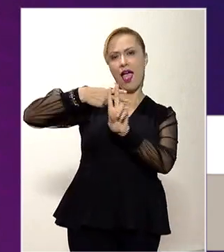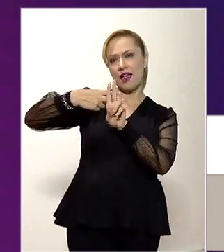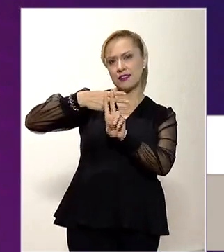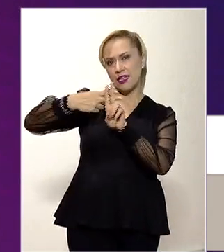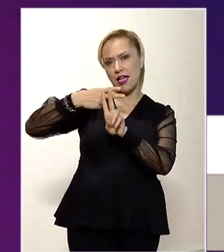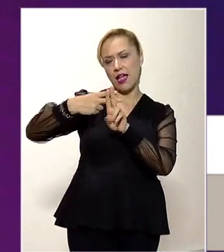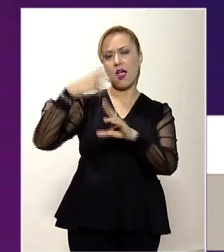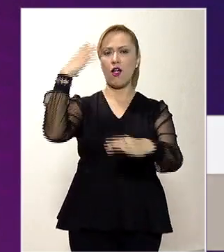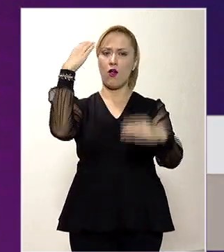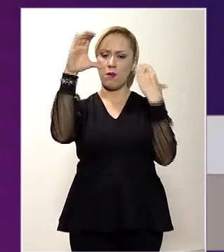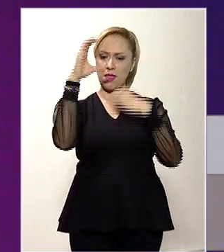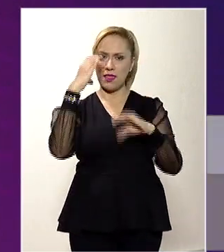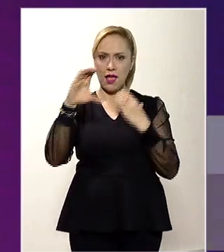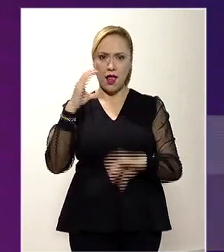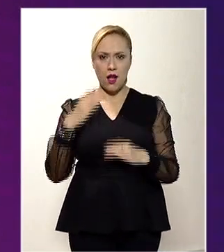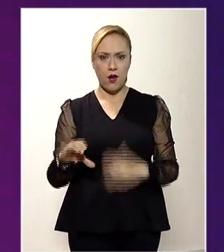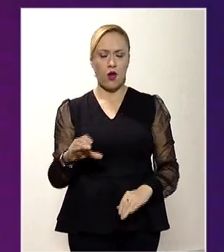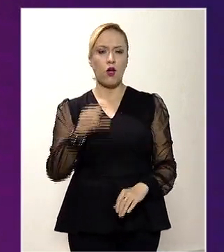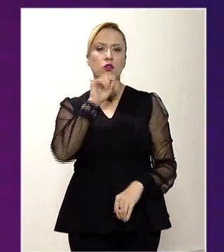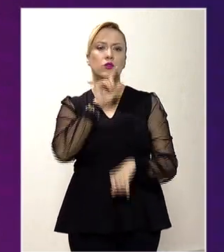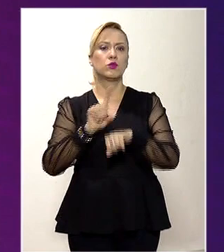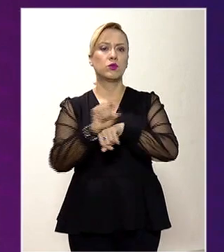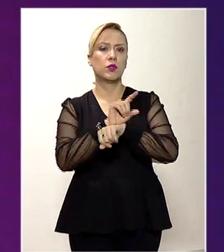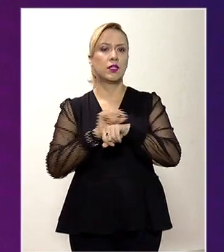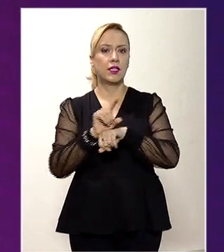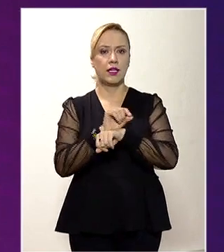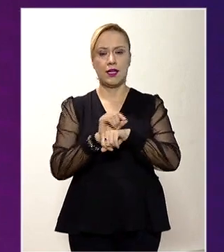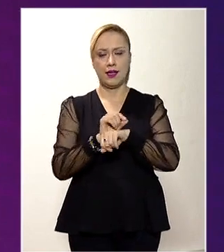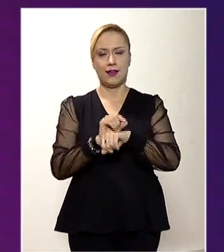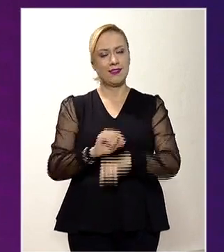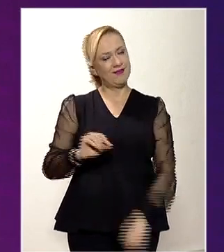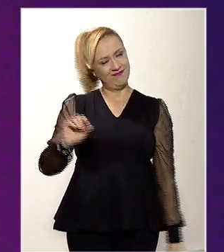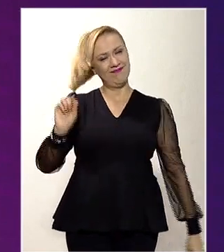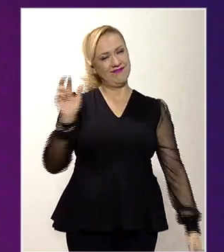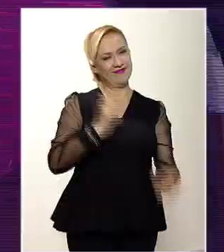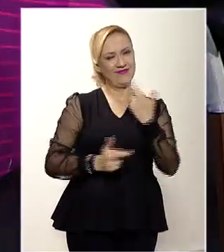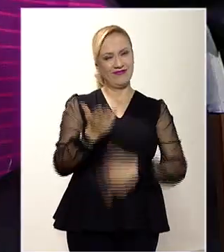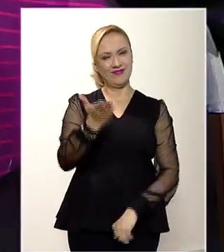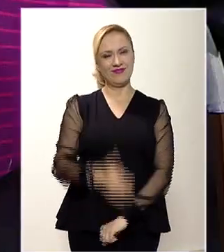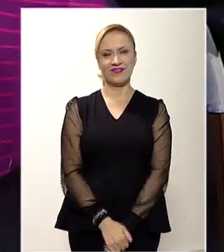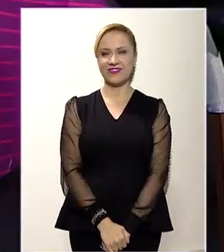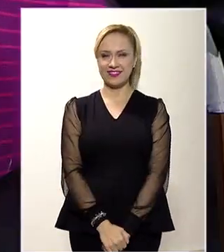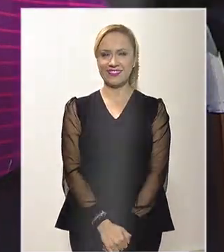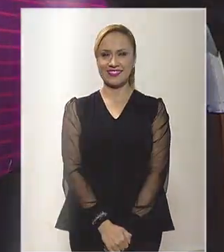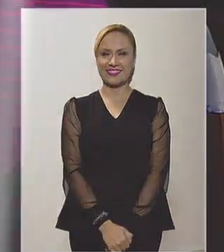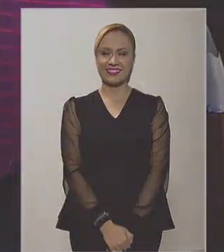sus comentarios a mi cuenta de Twitter, @rniembro1. Ya volvemos.